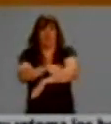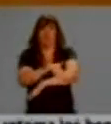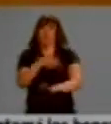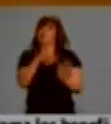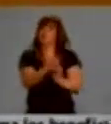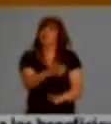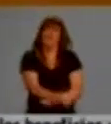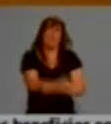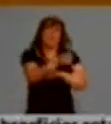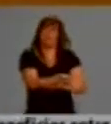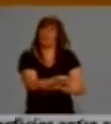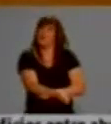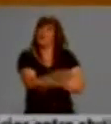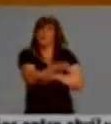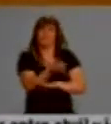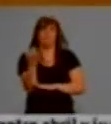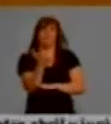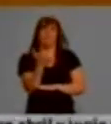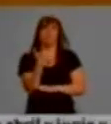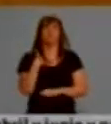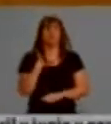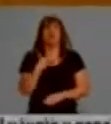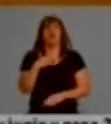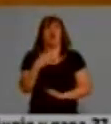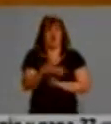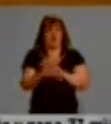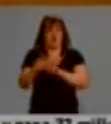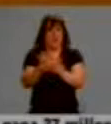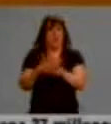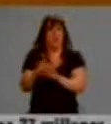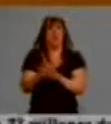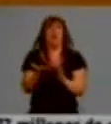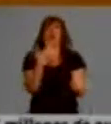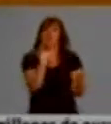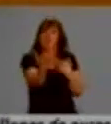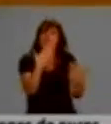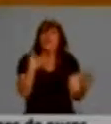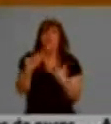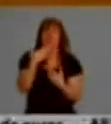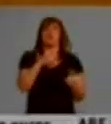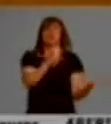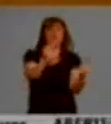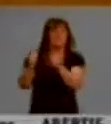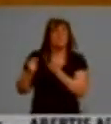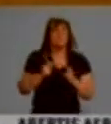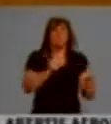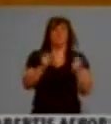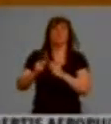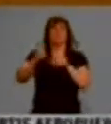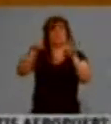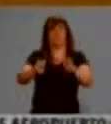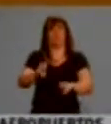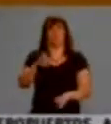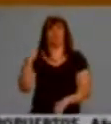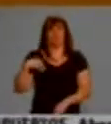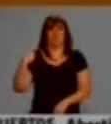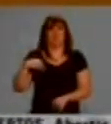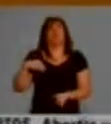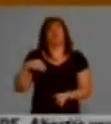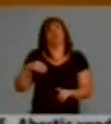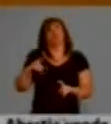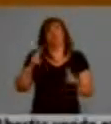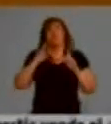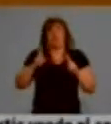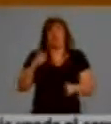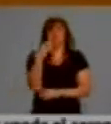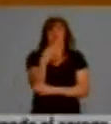obligan más que nunca a hablar y a dialogar y a debatir sobre este asunto, sobre el caso Bárcenas, en esta